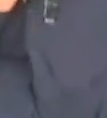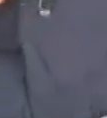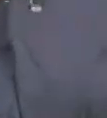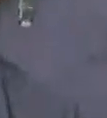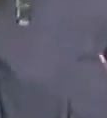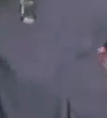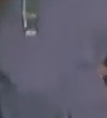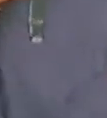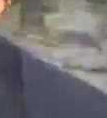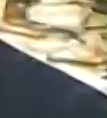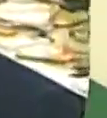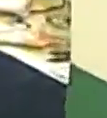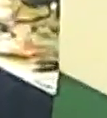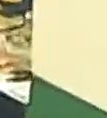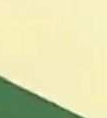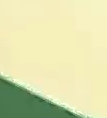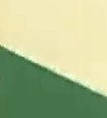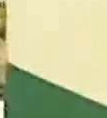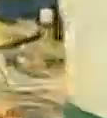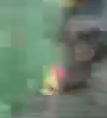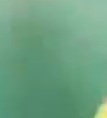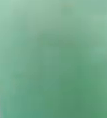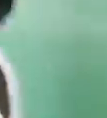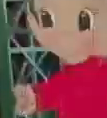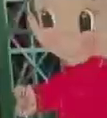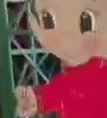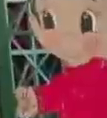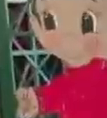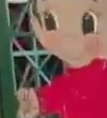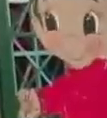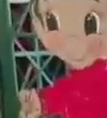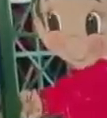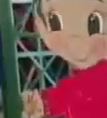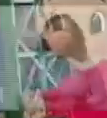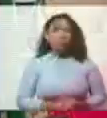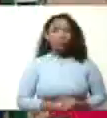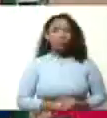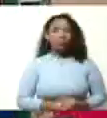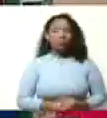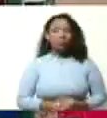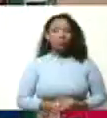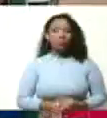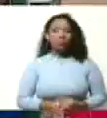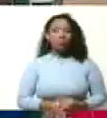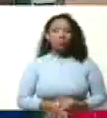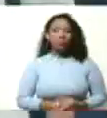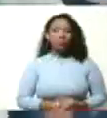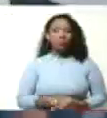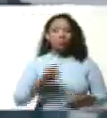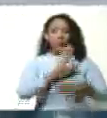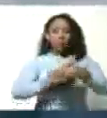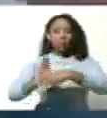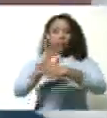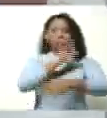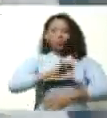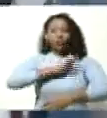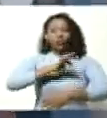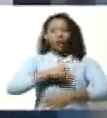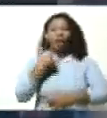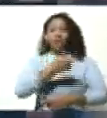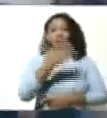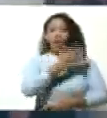nuestros niños, niñas. Aquí podemos observar, pues, parte de esa protección social que ha indicado